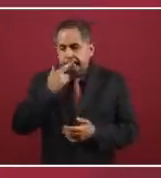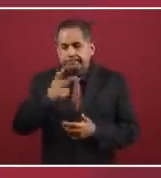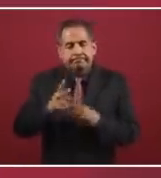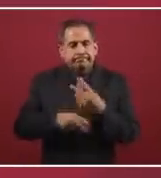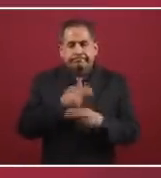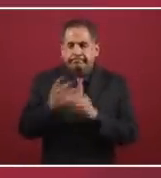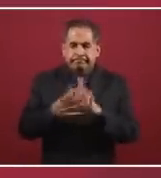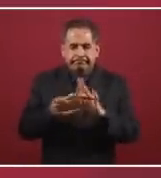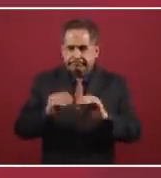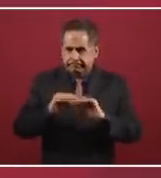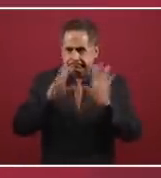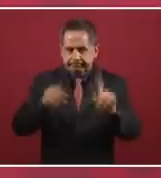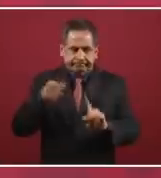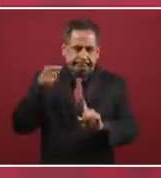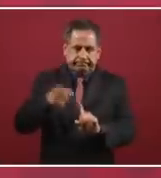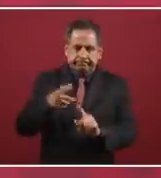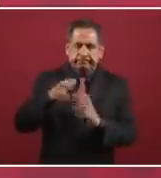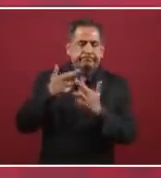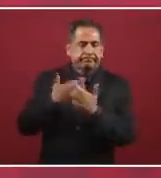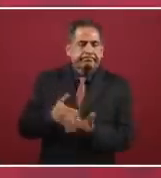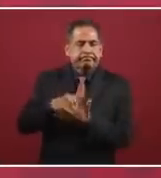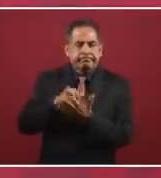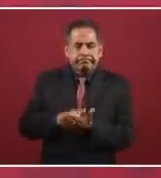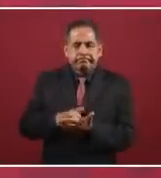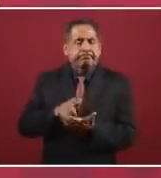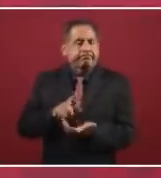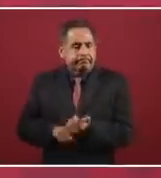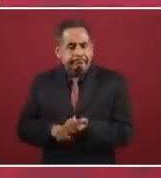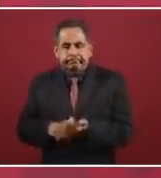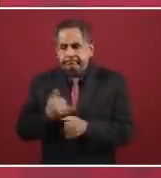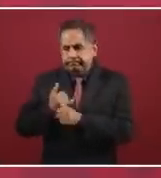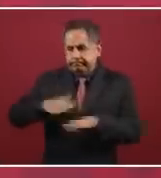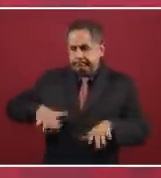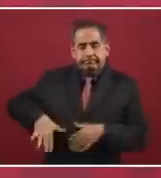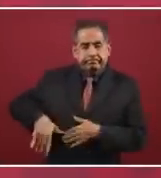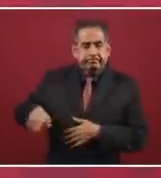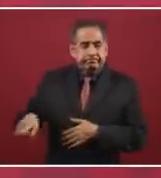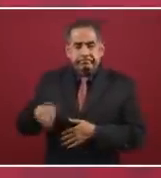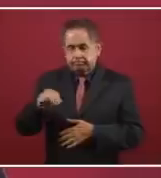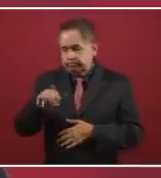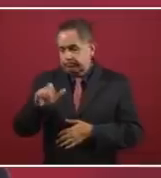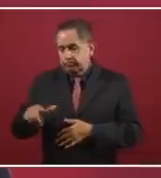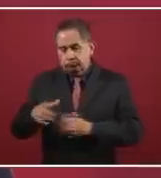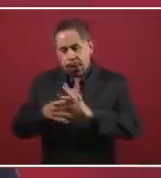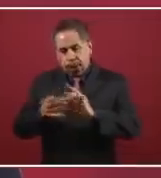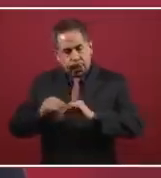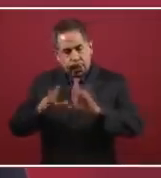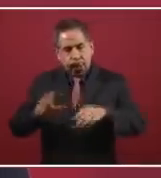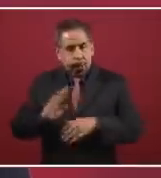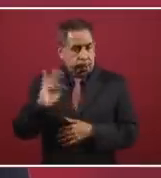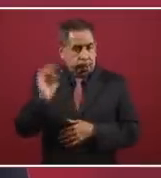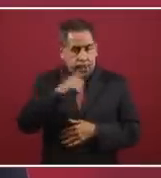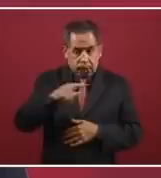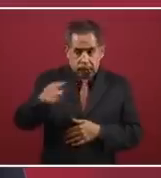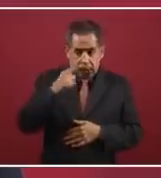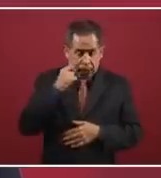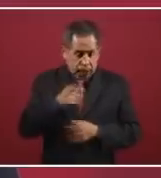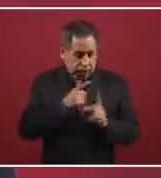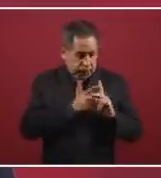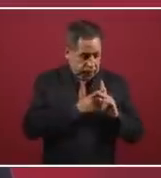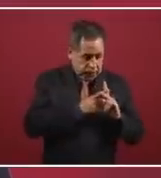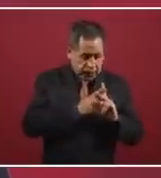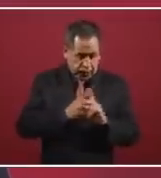poder ubicar dónde están los ahorros es con la información que el licenciado Barle nos comparte. Si ustedes agarran esto a